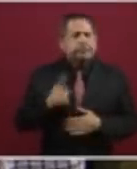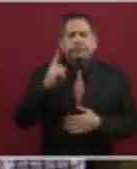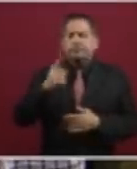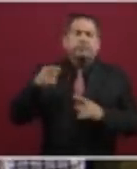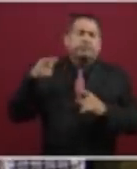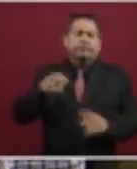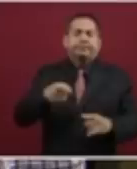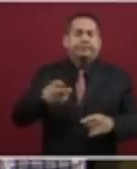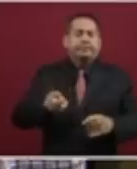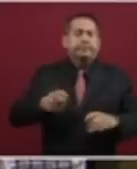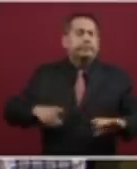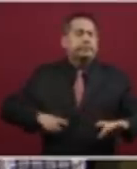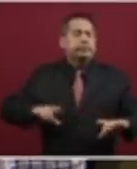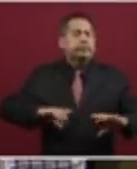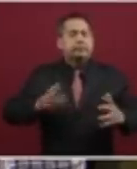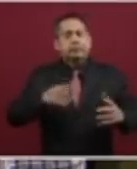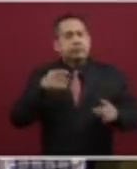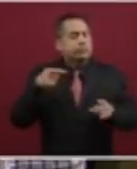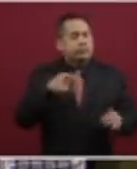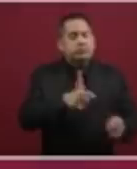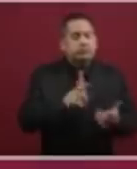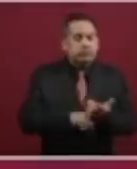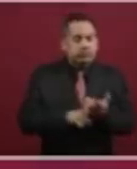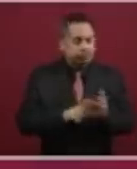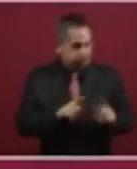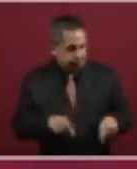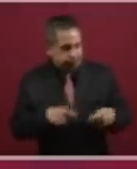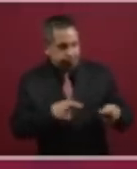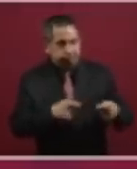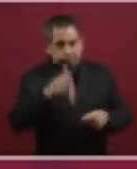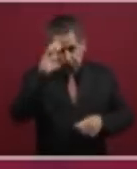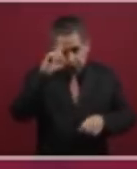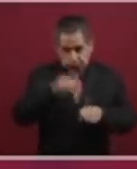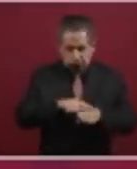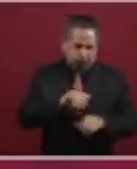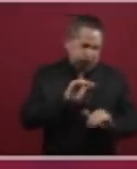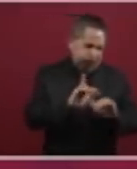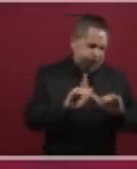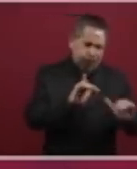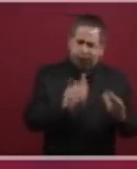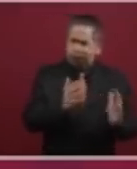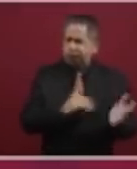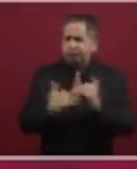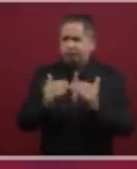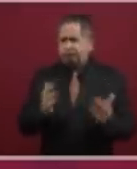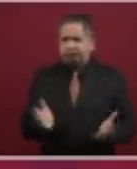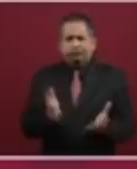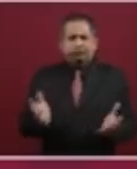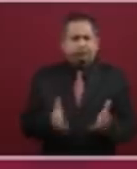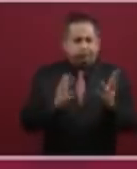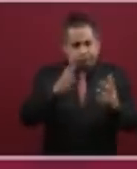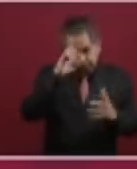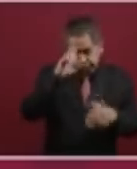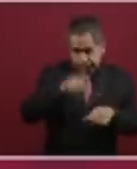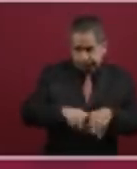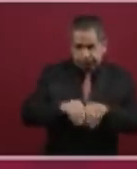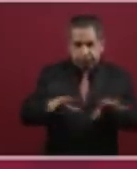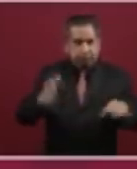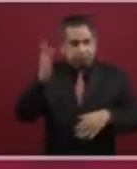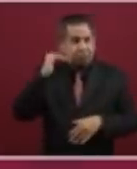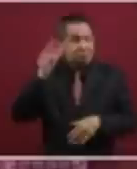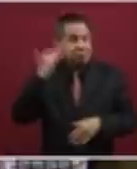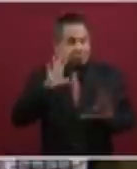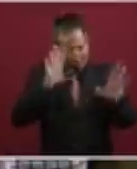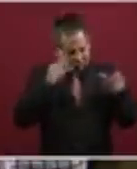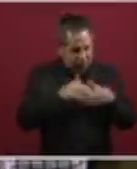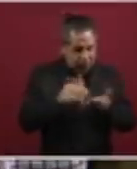este gobierno es darle vida a la infraestructura cultural existente y redistribuir esa riqueza cultural que se concentraba mucho